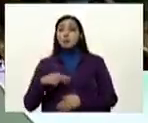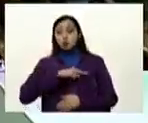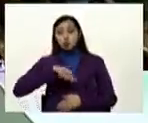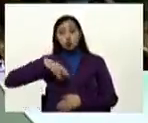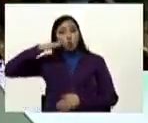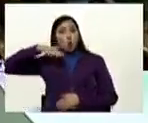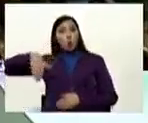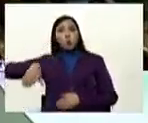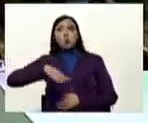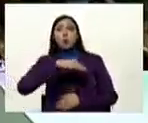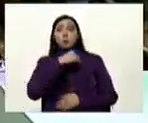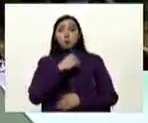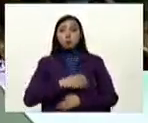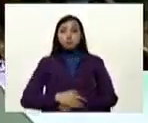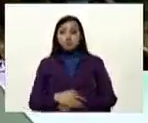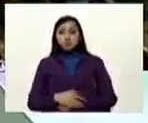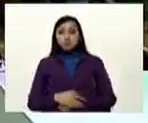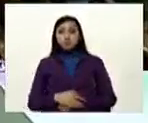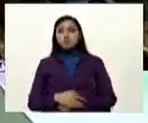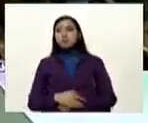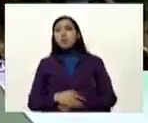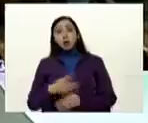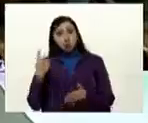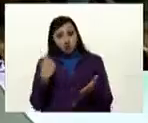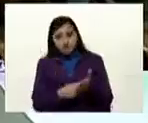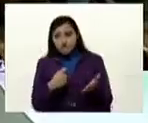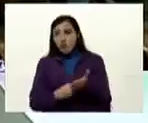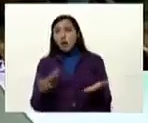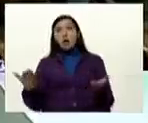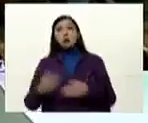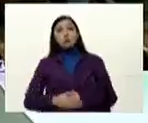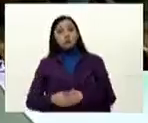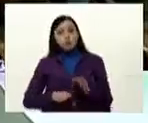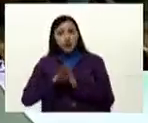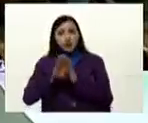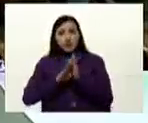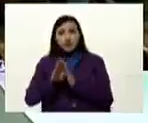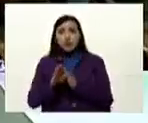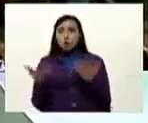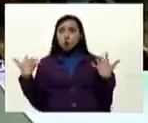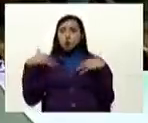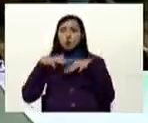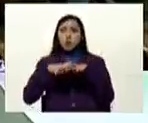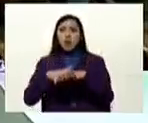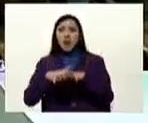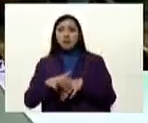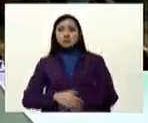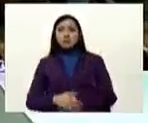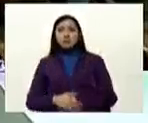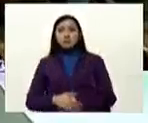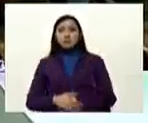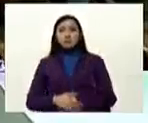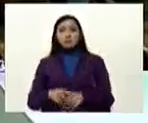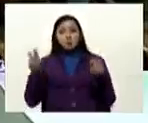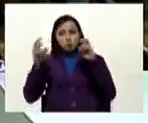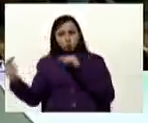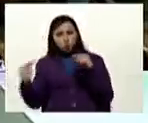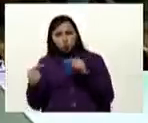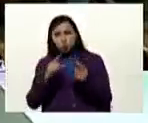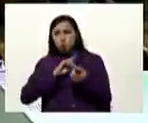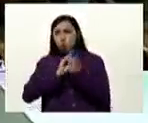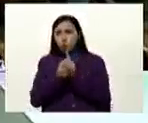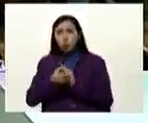pueblos de financiamiento para el desarrollo integral, el tema del cambio